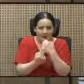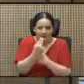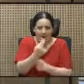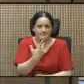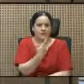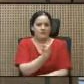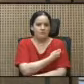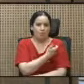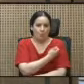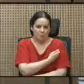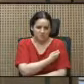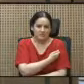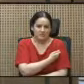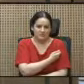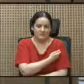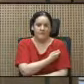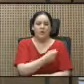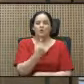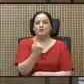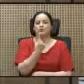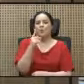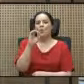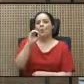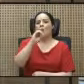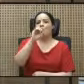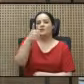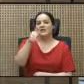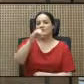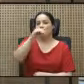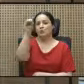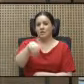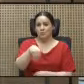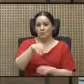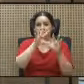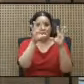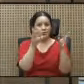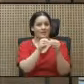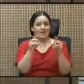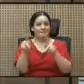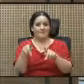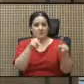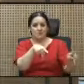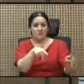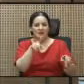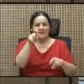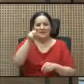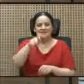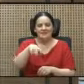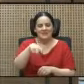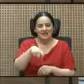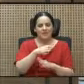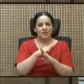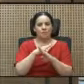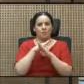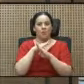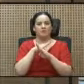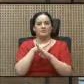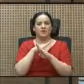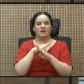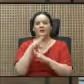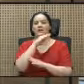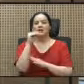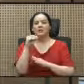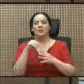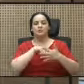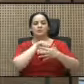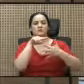vacuna, aproximadamente un 10% del total de las personas que se deben inmunizar en los 5